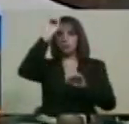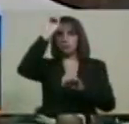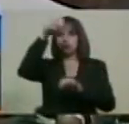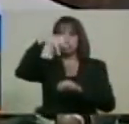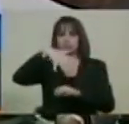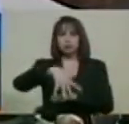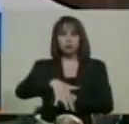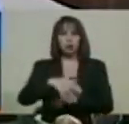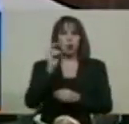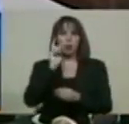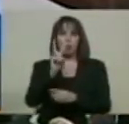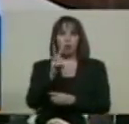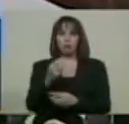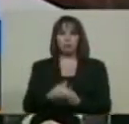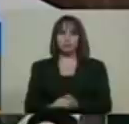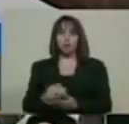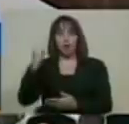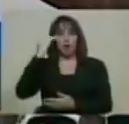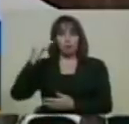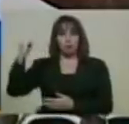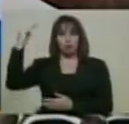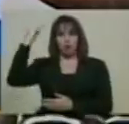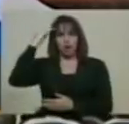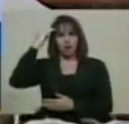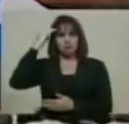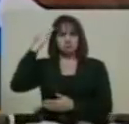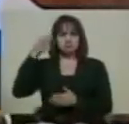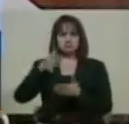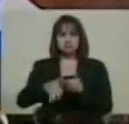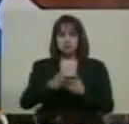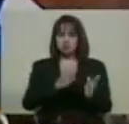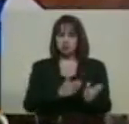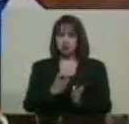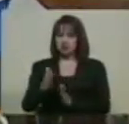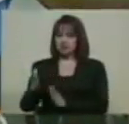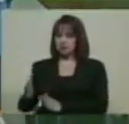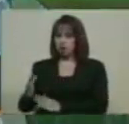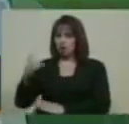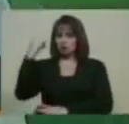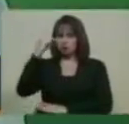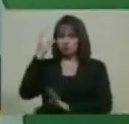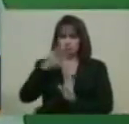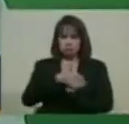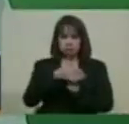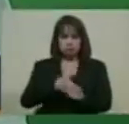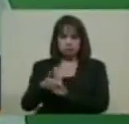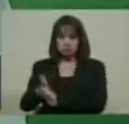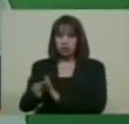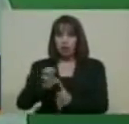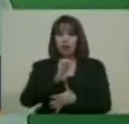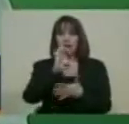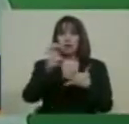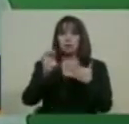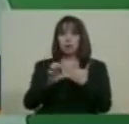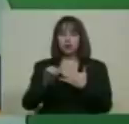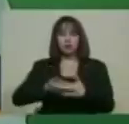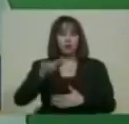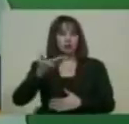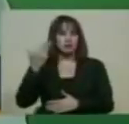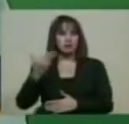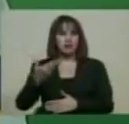moral, su organización, la doctrina, los elementos claves de la carrera militar,